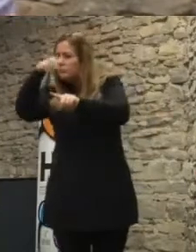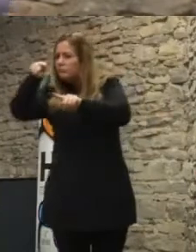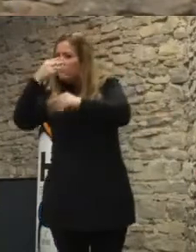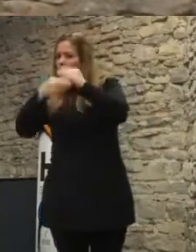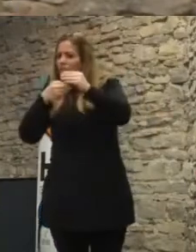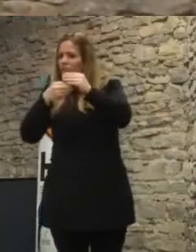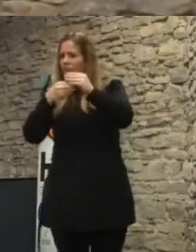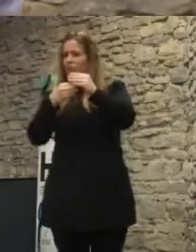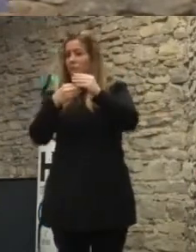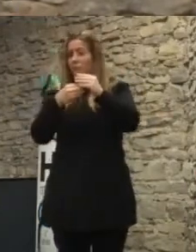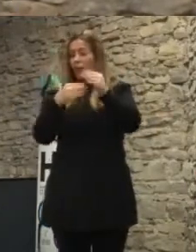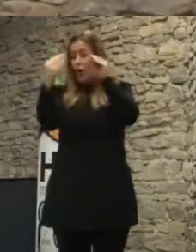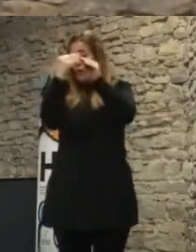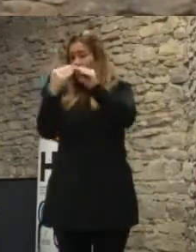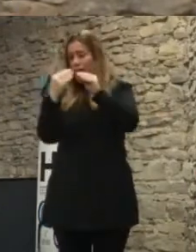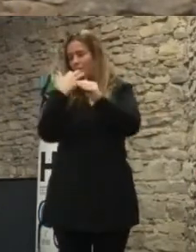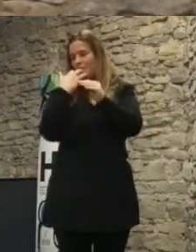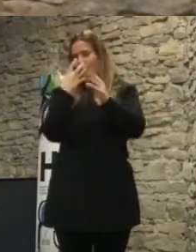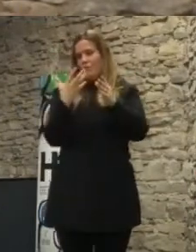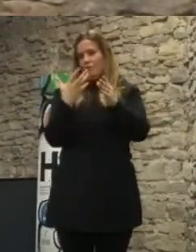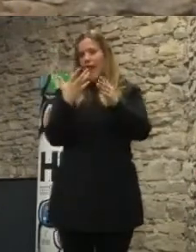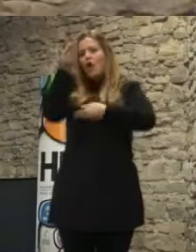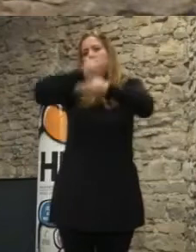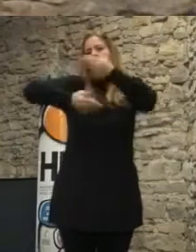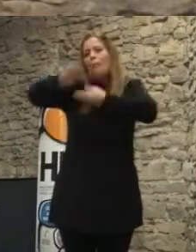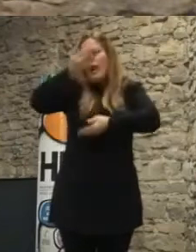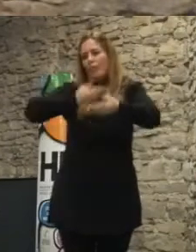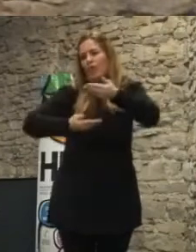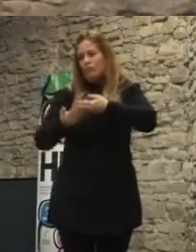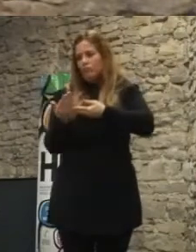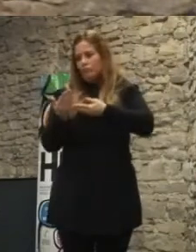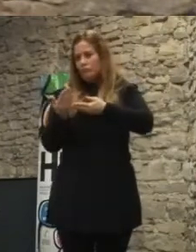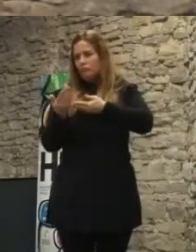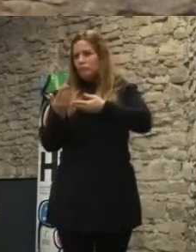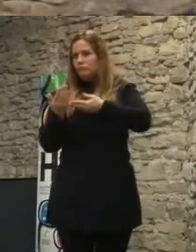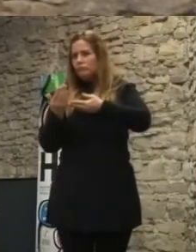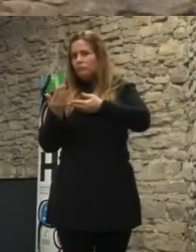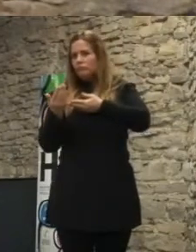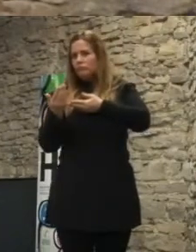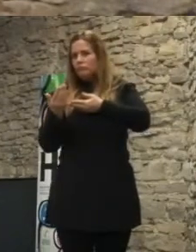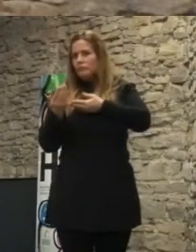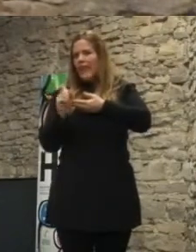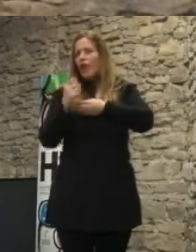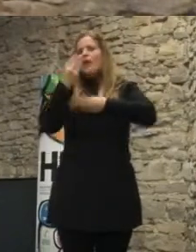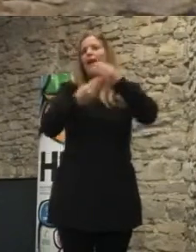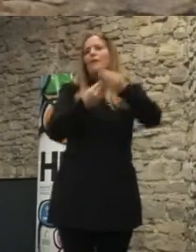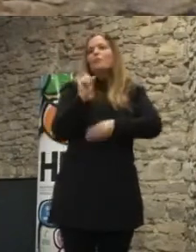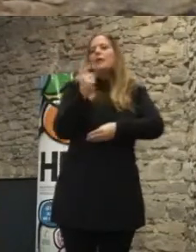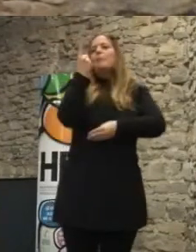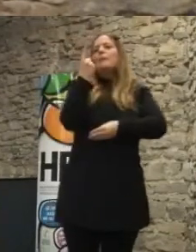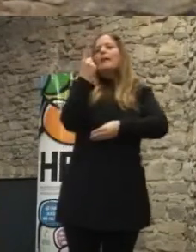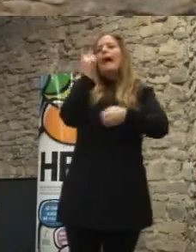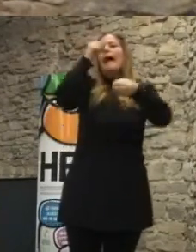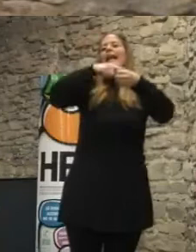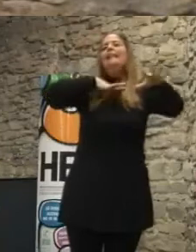la colaboración, el que hacemos tanto la primera intervención como iré al proyecto ese que decías